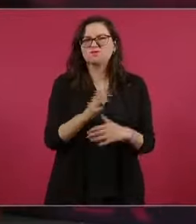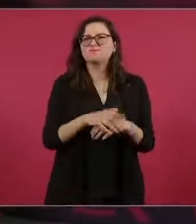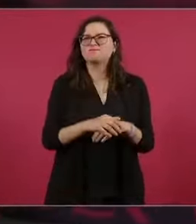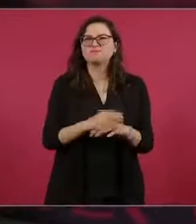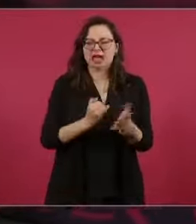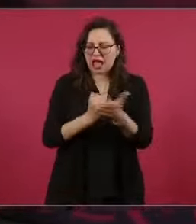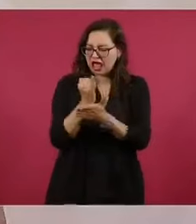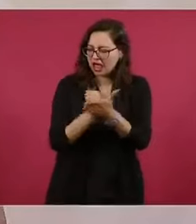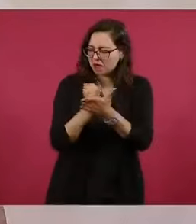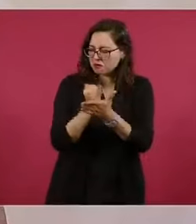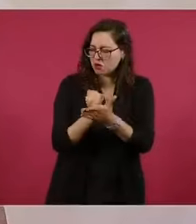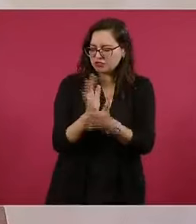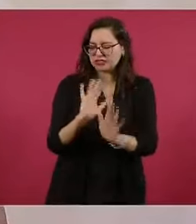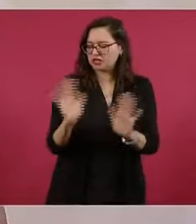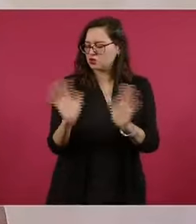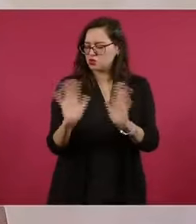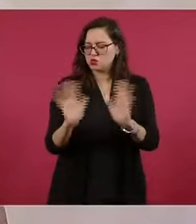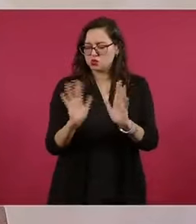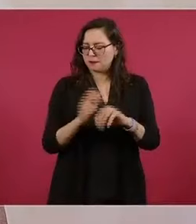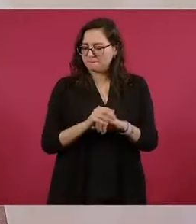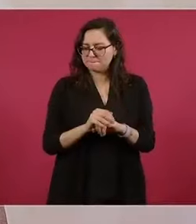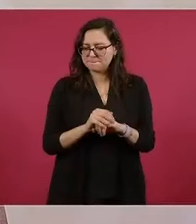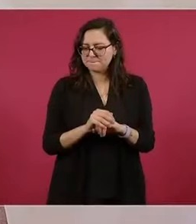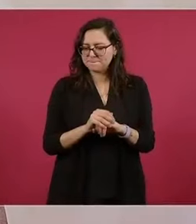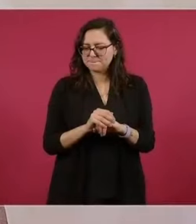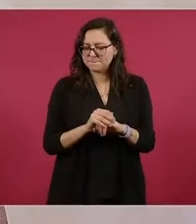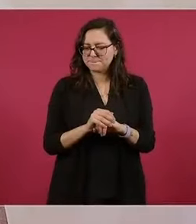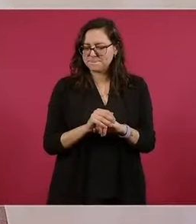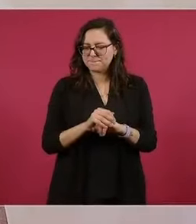sino tampoco desafiarlos,